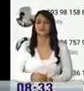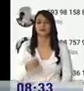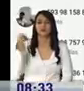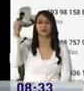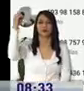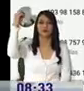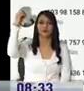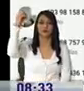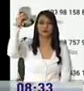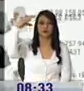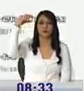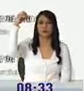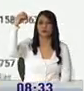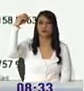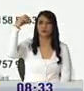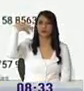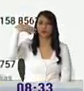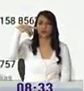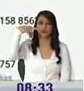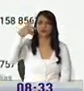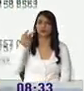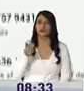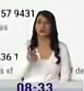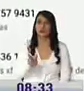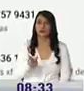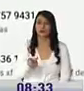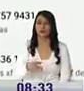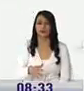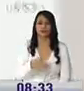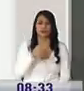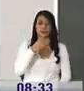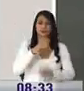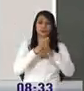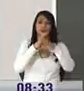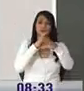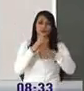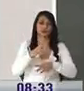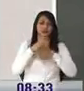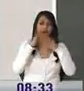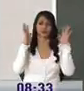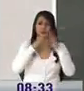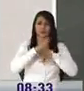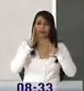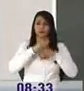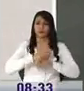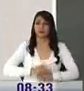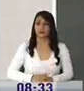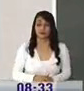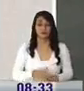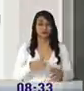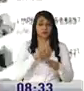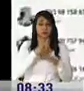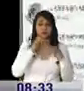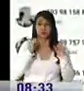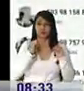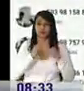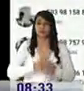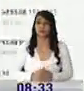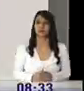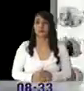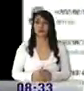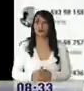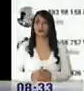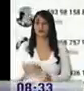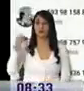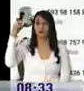prendidos en la ciudad y también la contaminación contaminación los fos no